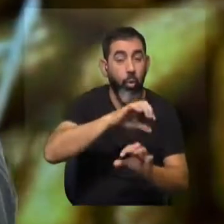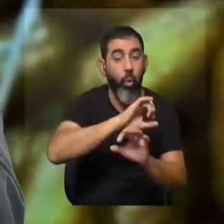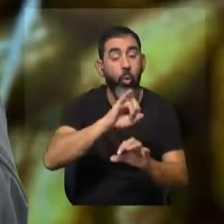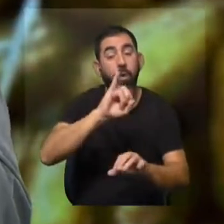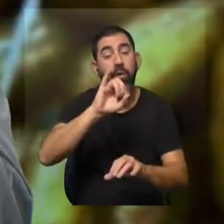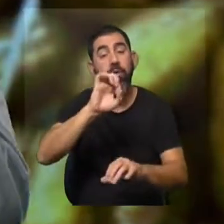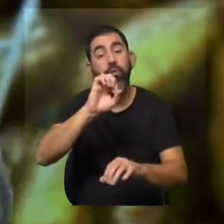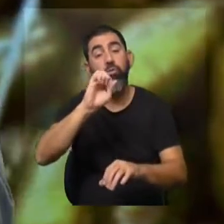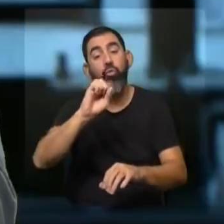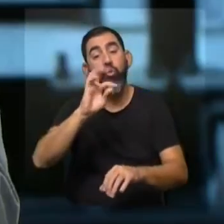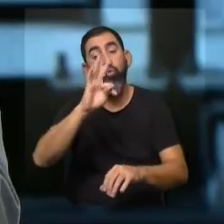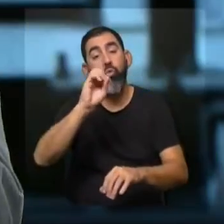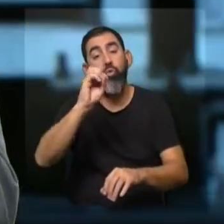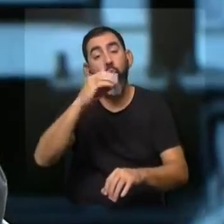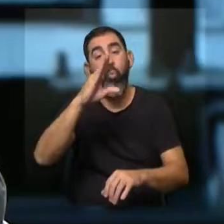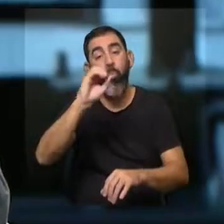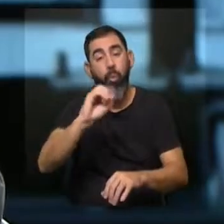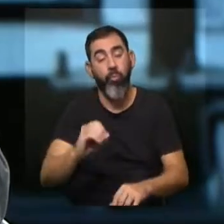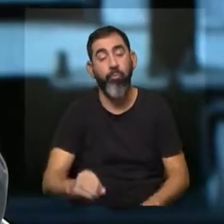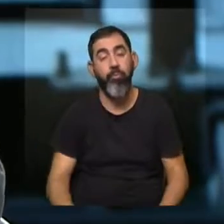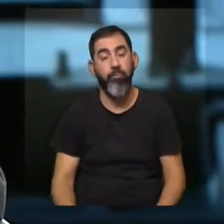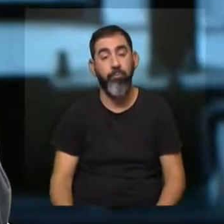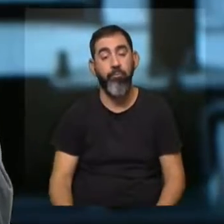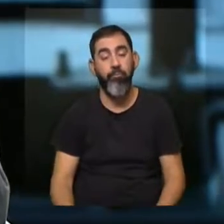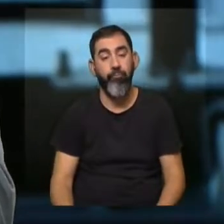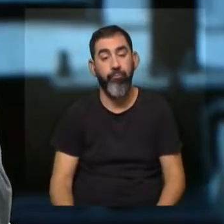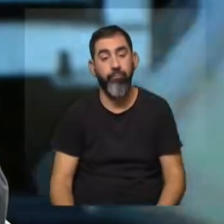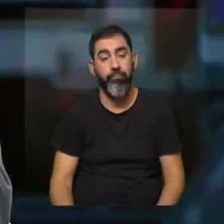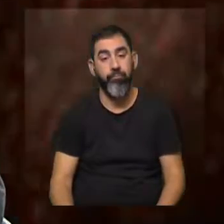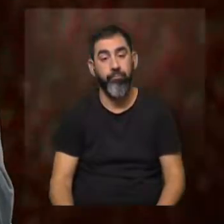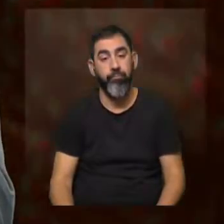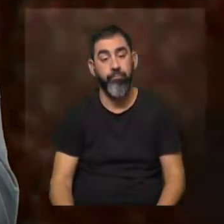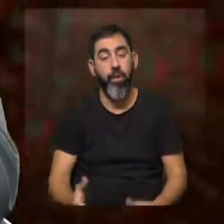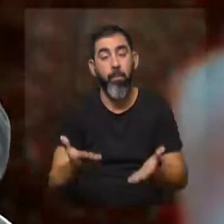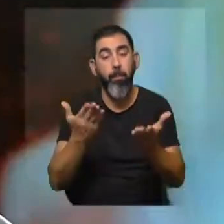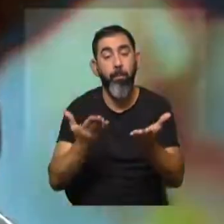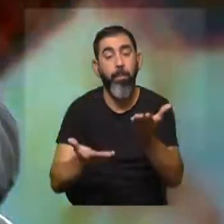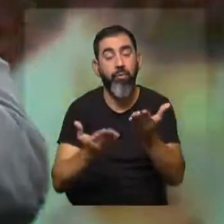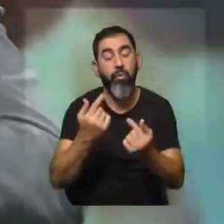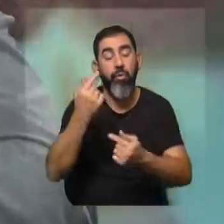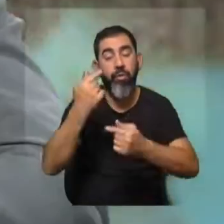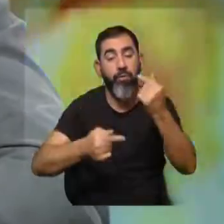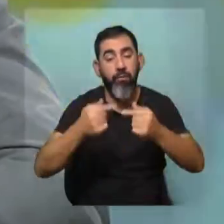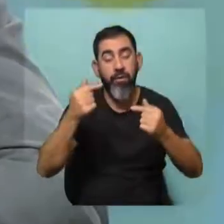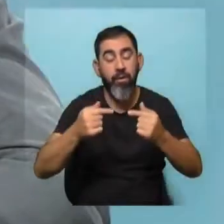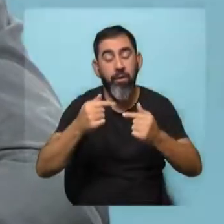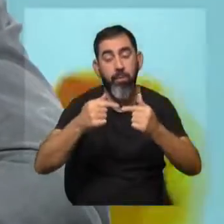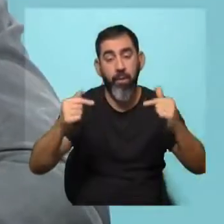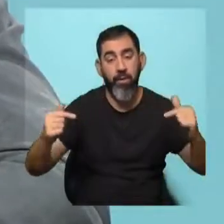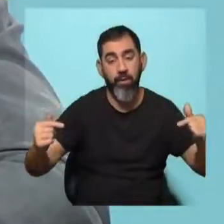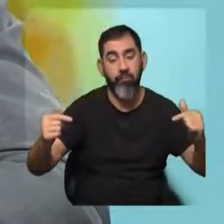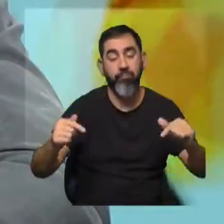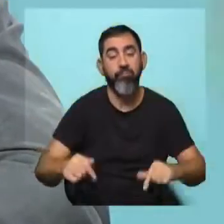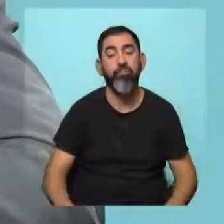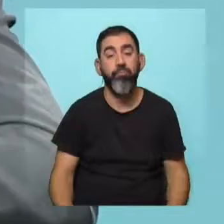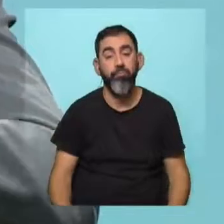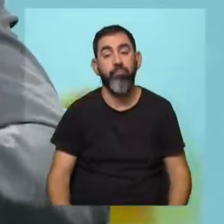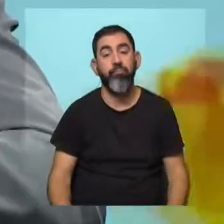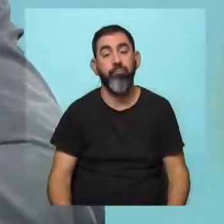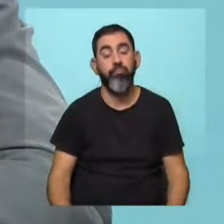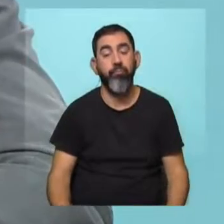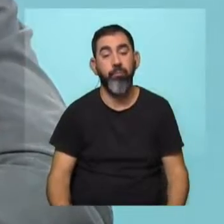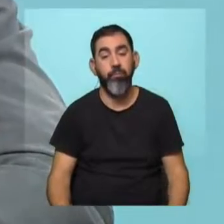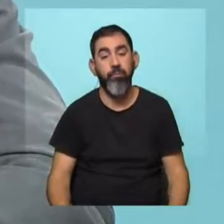que eventualmente pueden no producirlas, pero que son núcleos que tienen un peso diferente al material que usualmente,